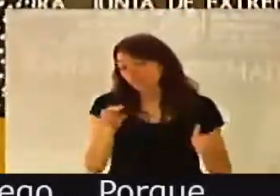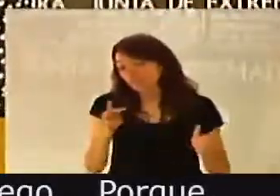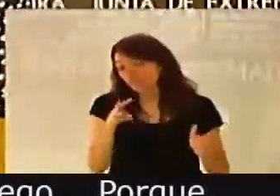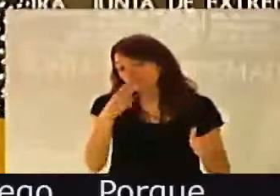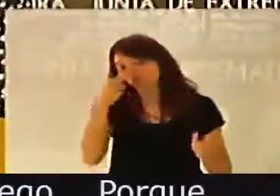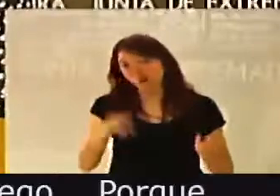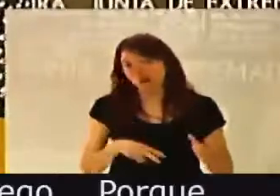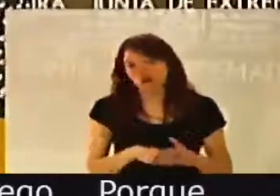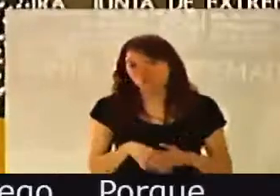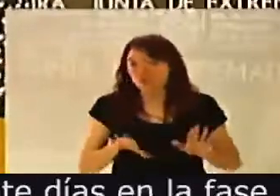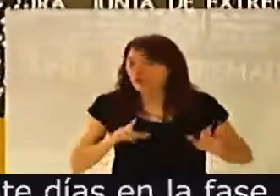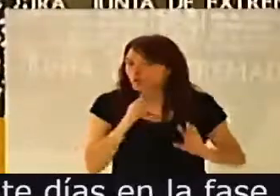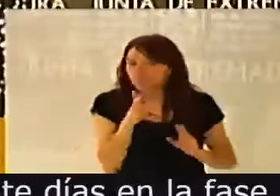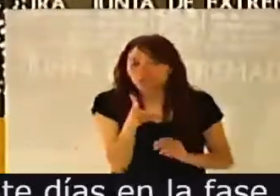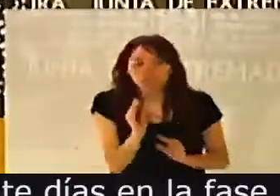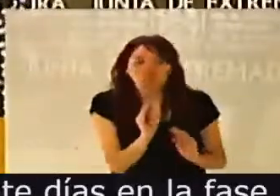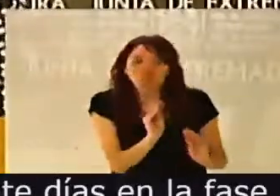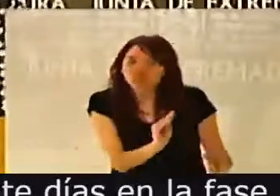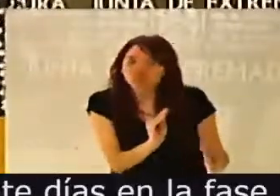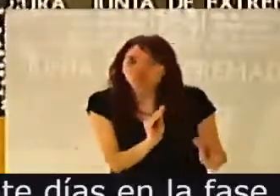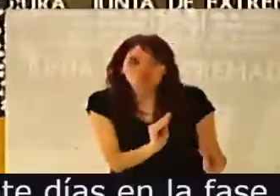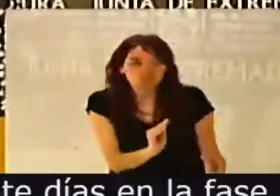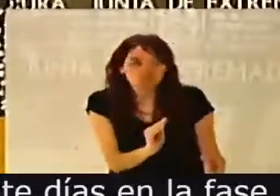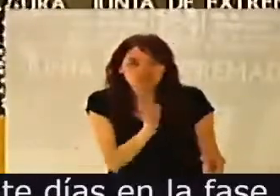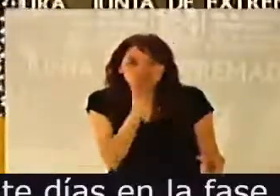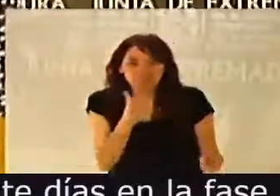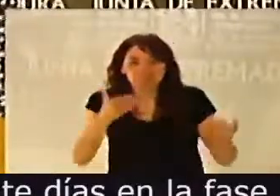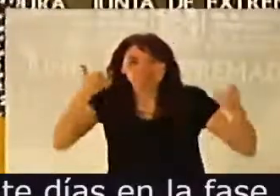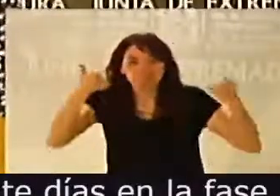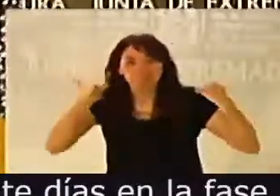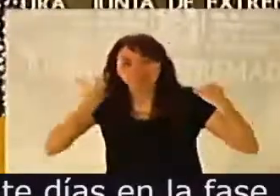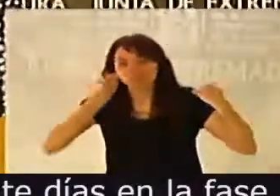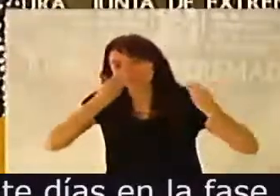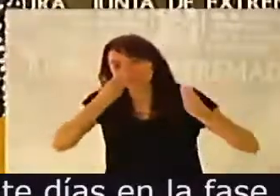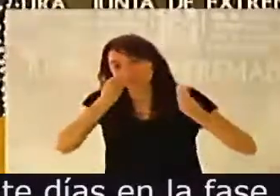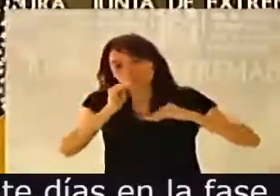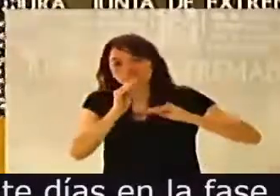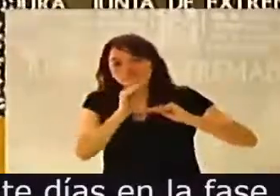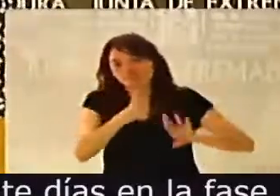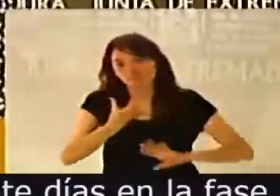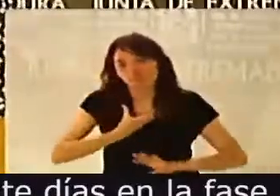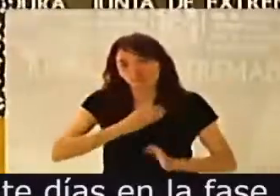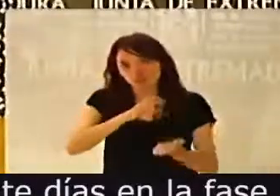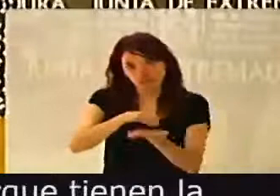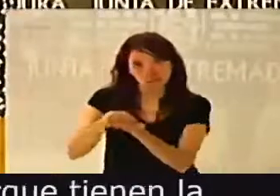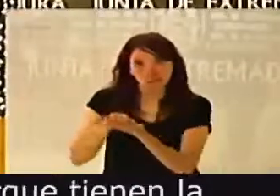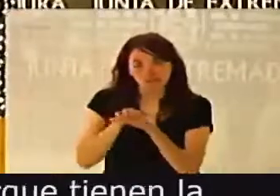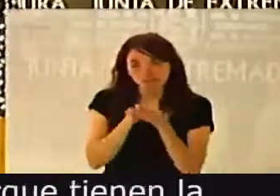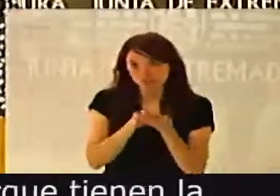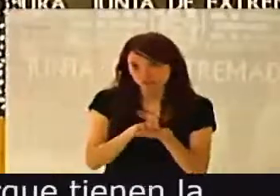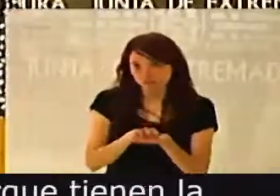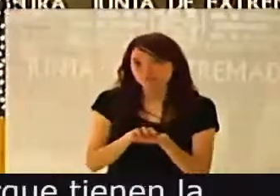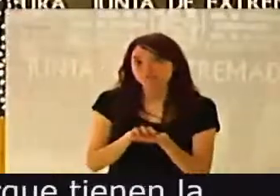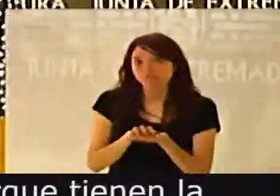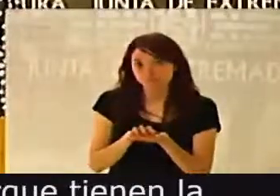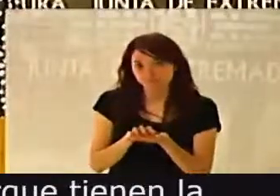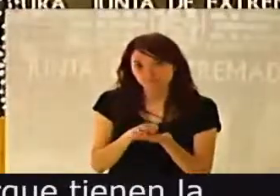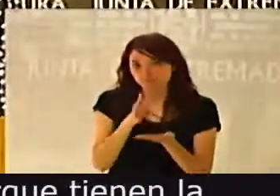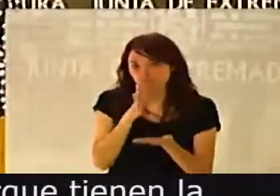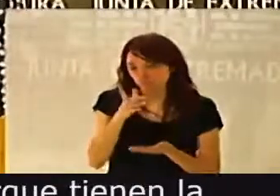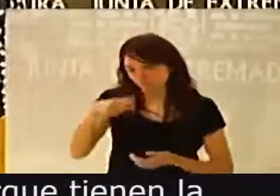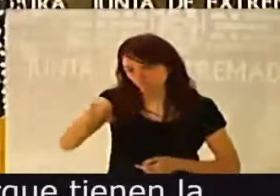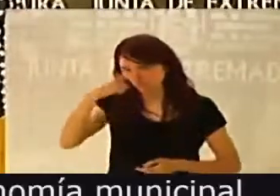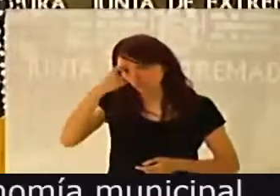que es legítimo, porque es que tienen la autoridad y la competencia, respetando la autonomía municipal, como ustedes